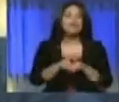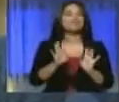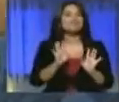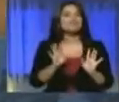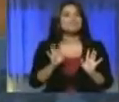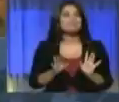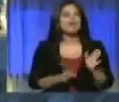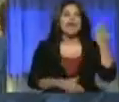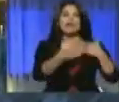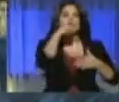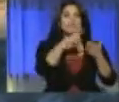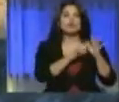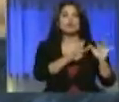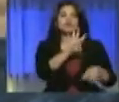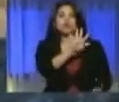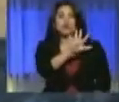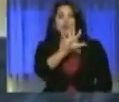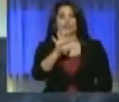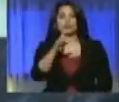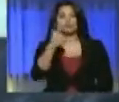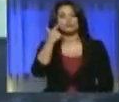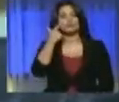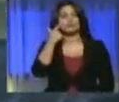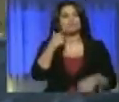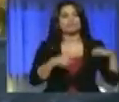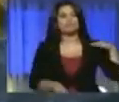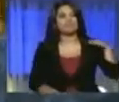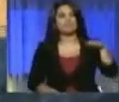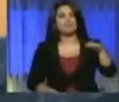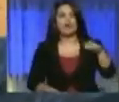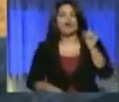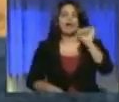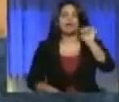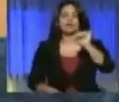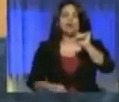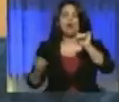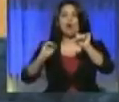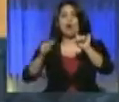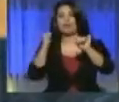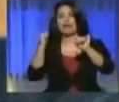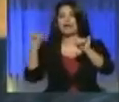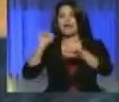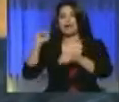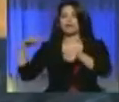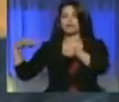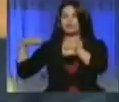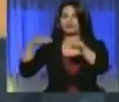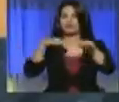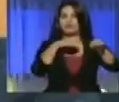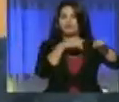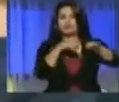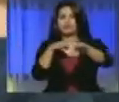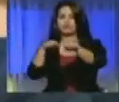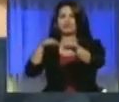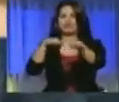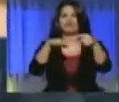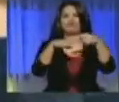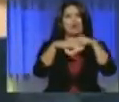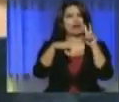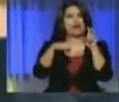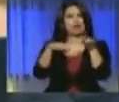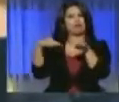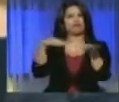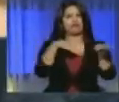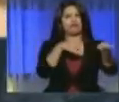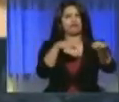Y iba en la noche, entonces de repente se le pegaba un carro atrás, X, no sé, una situación pues. O de repente uno iba por la vía,